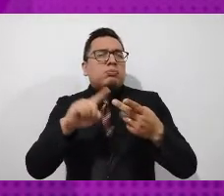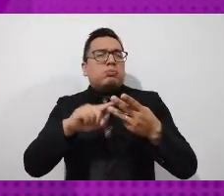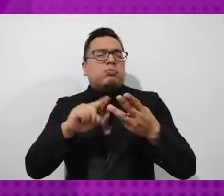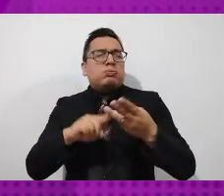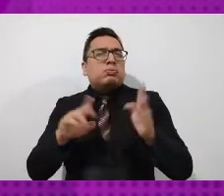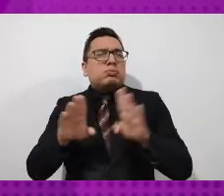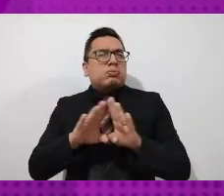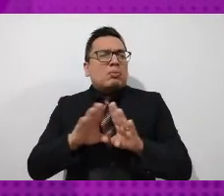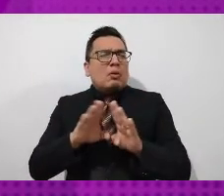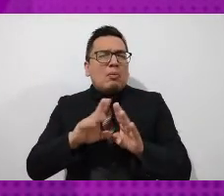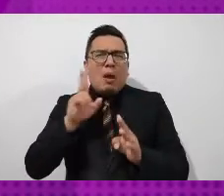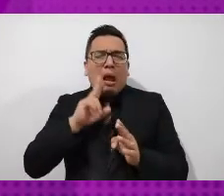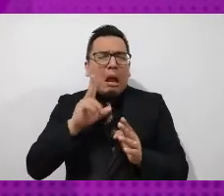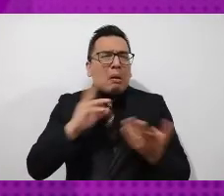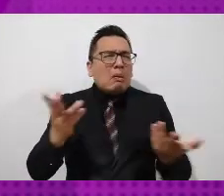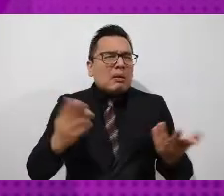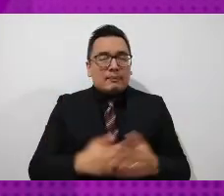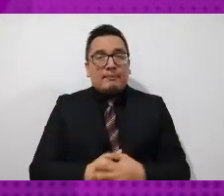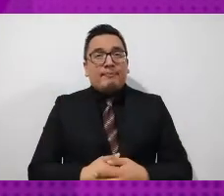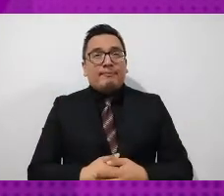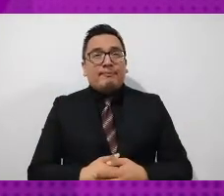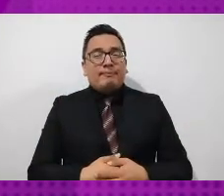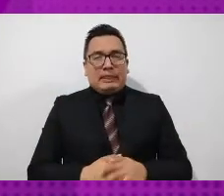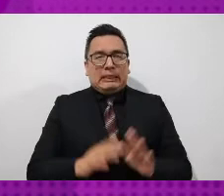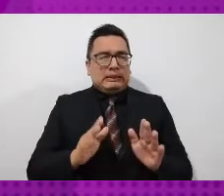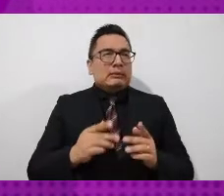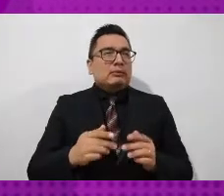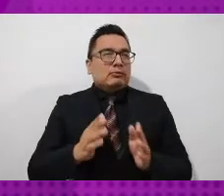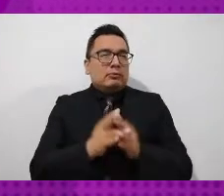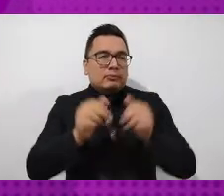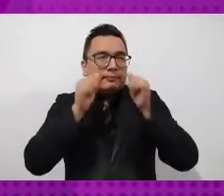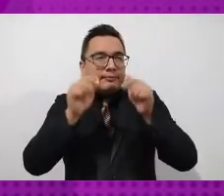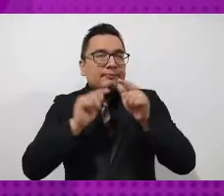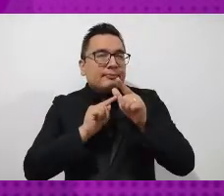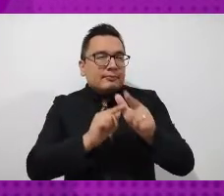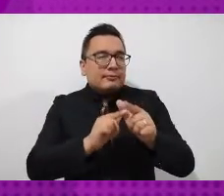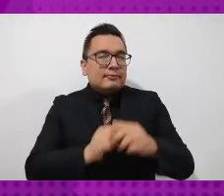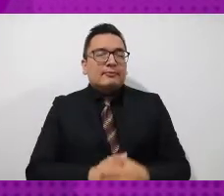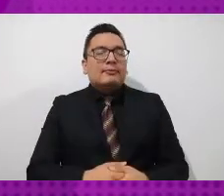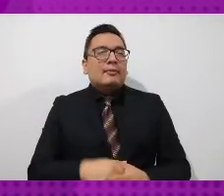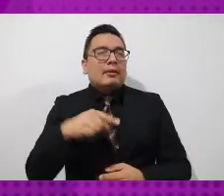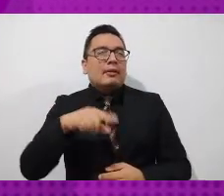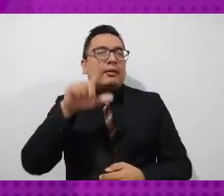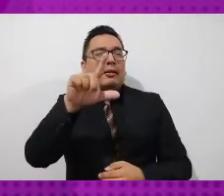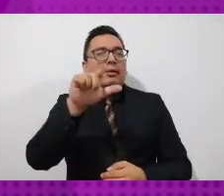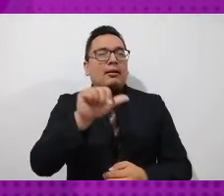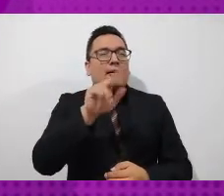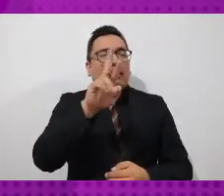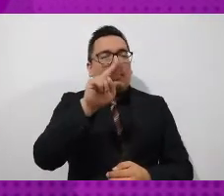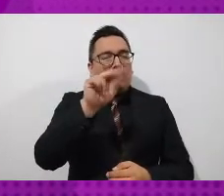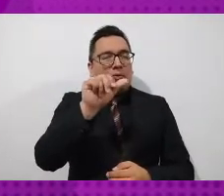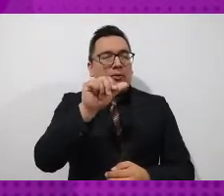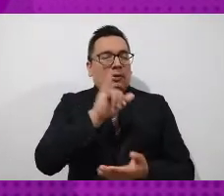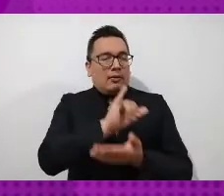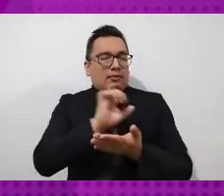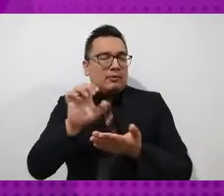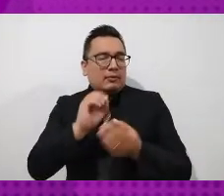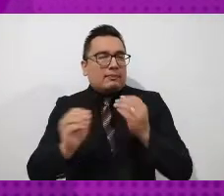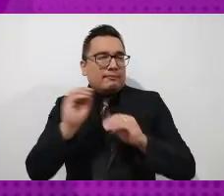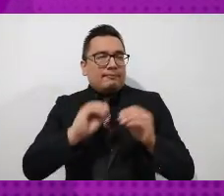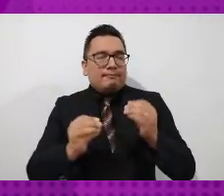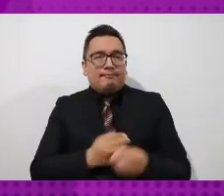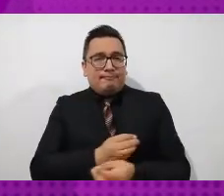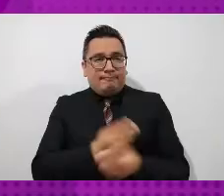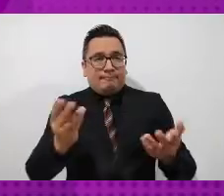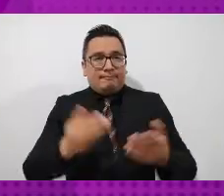esta iniciativa popular. Y bueno, pues no se vaya, no le cambie, no pique ese botón. Está usted viendo y escuchando el programa de la urna, programa